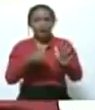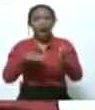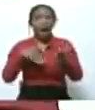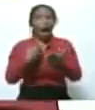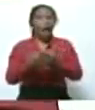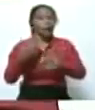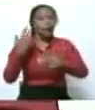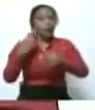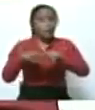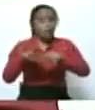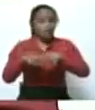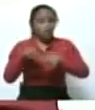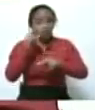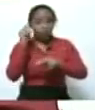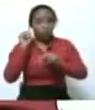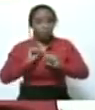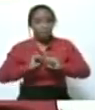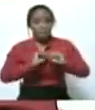niños,